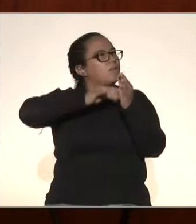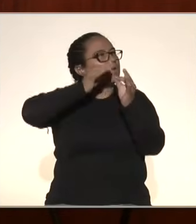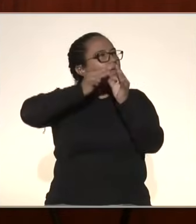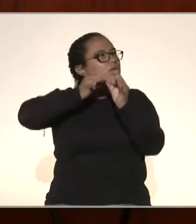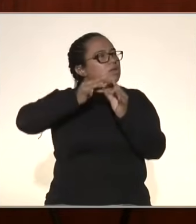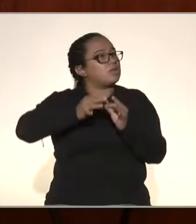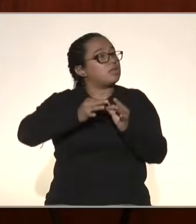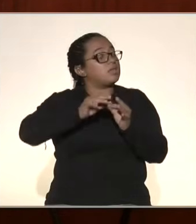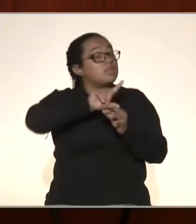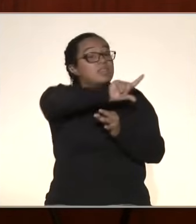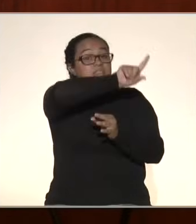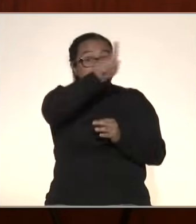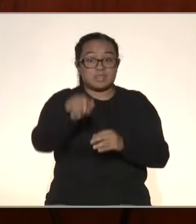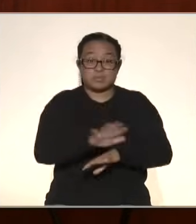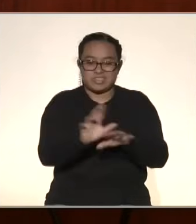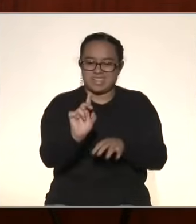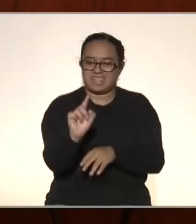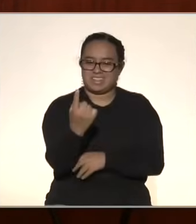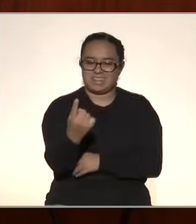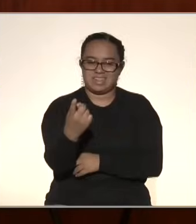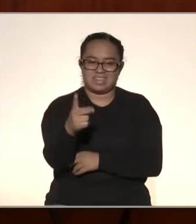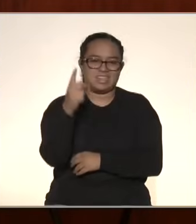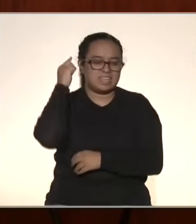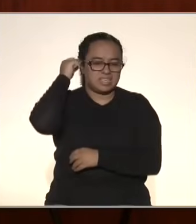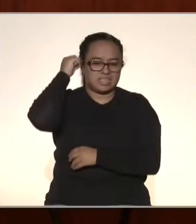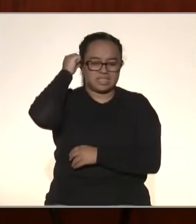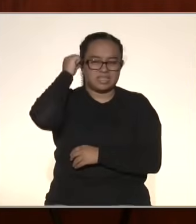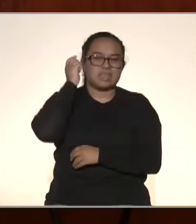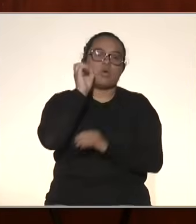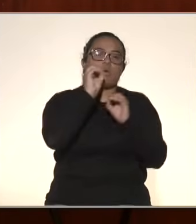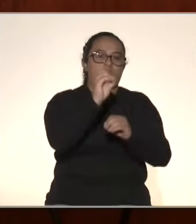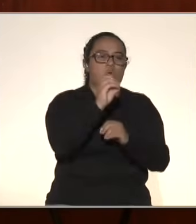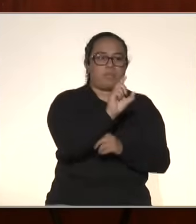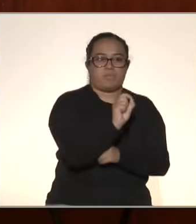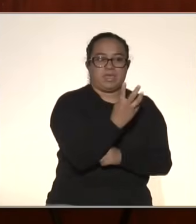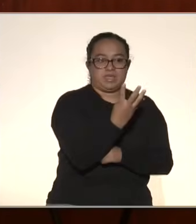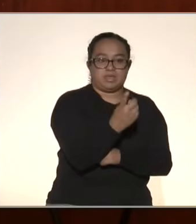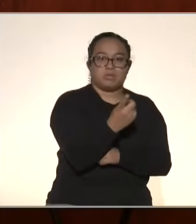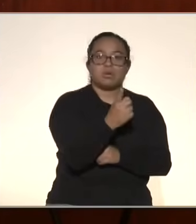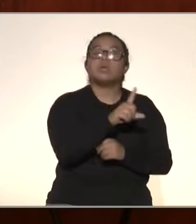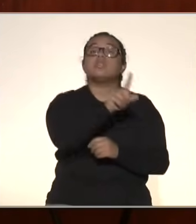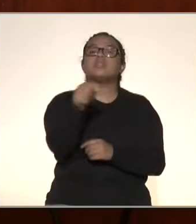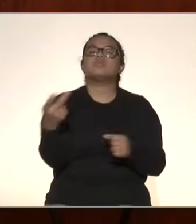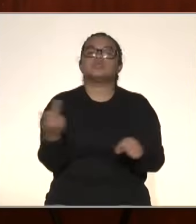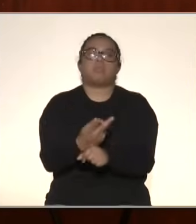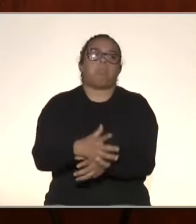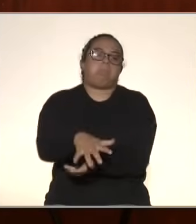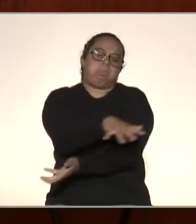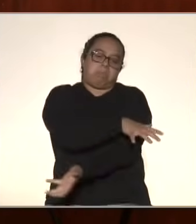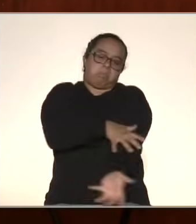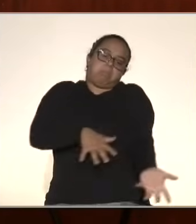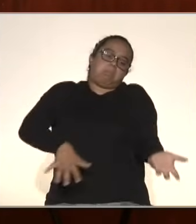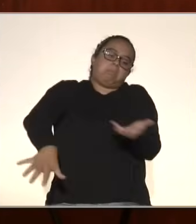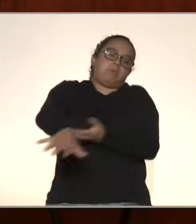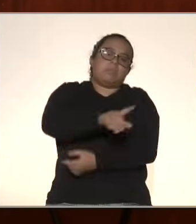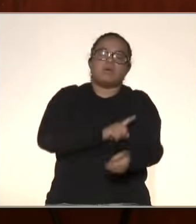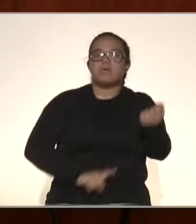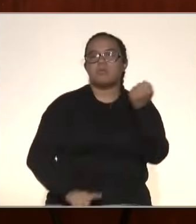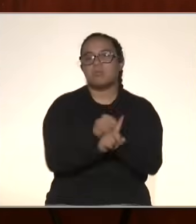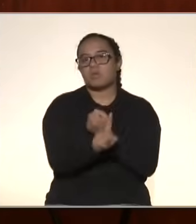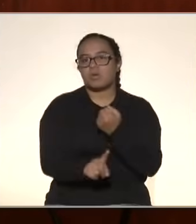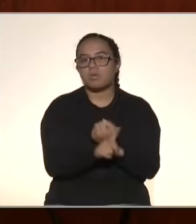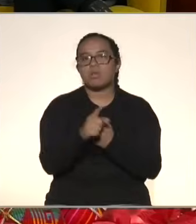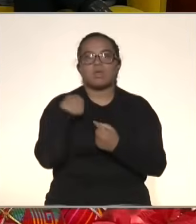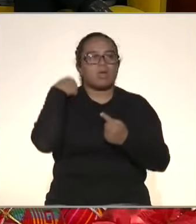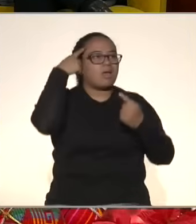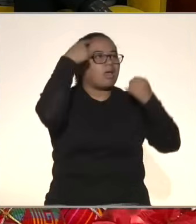cuenta que ese día de la cena navideña o del Año Nuevo es un caos, ¿no? Sí. Entonces,